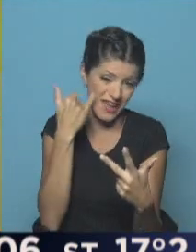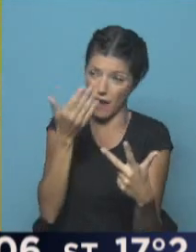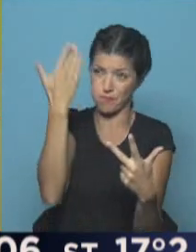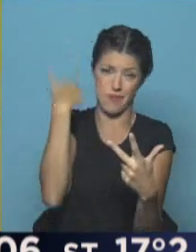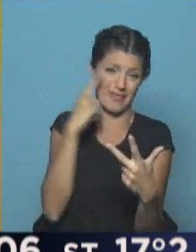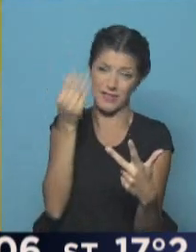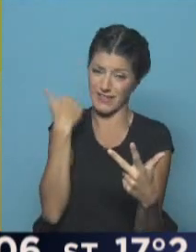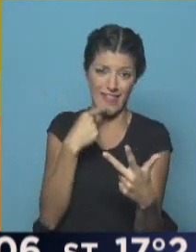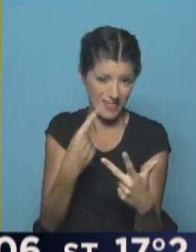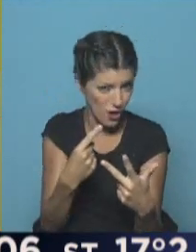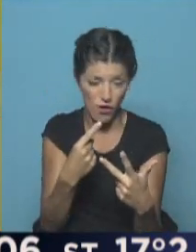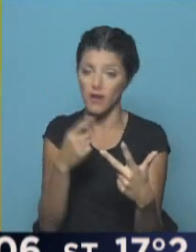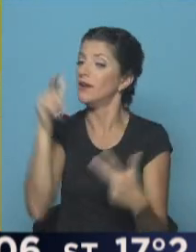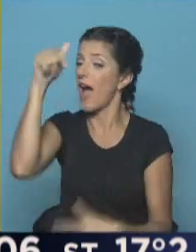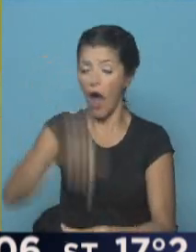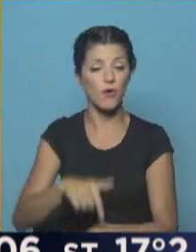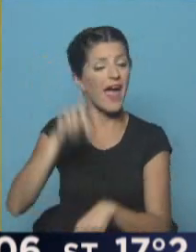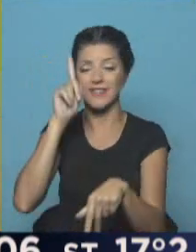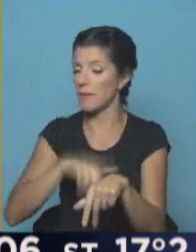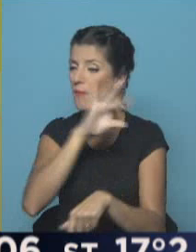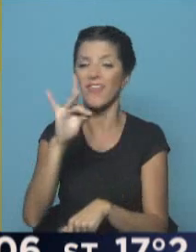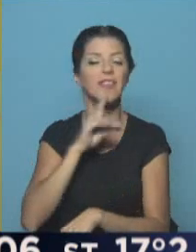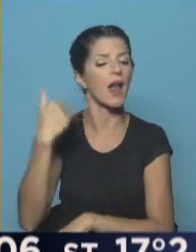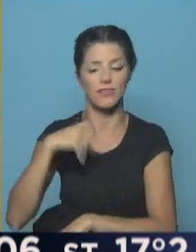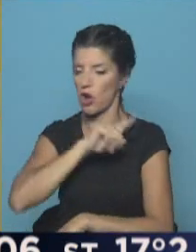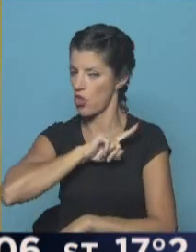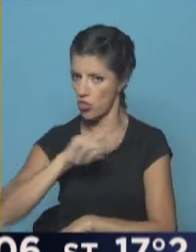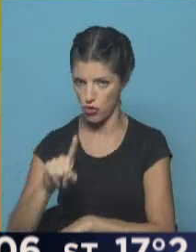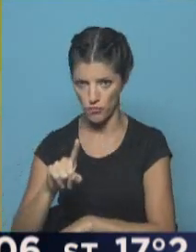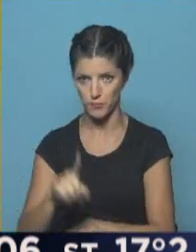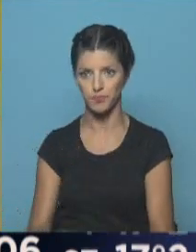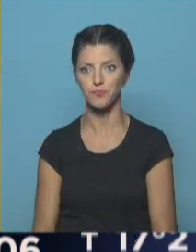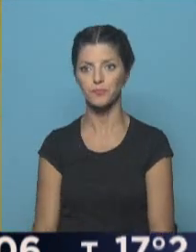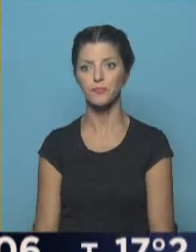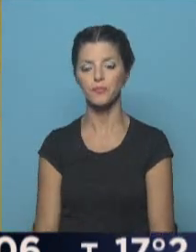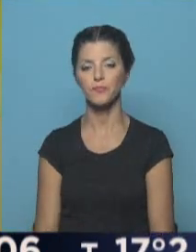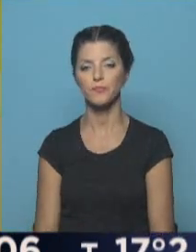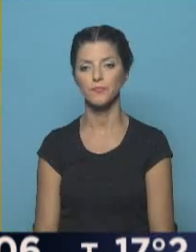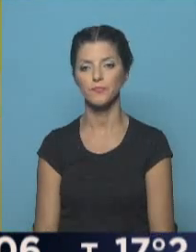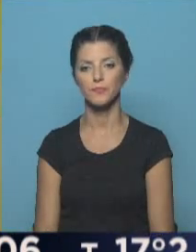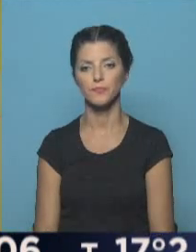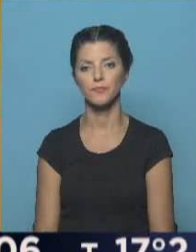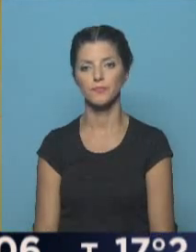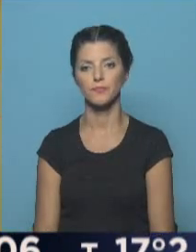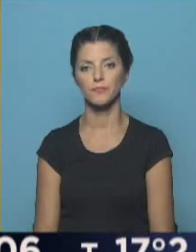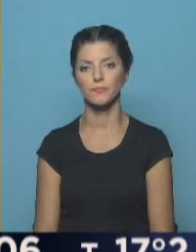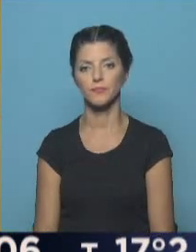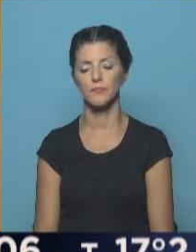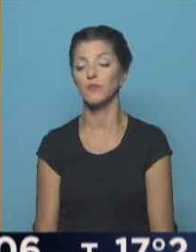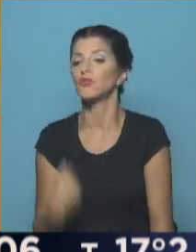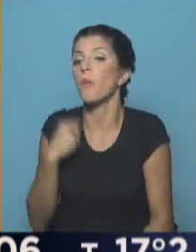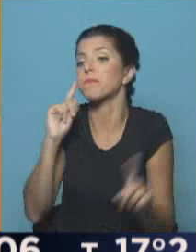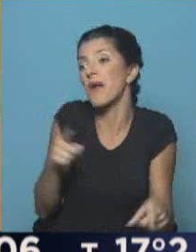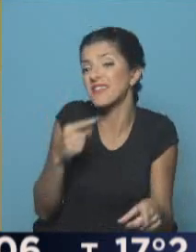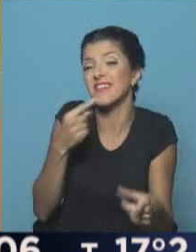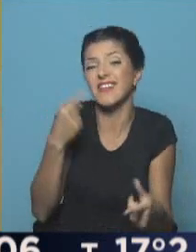algunos días, y es que este no es su tiempo para dirigir el seleccionado argentino. Vemos que terminó lo que yo no sé si denominar